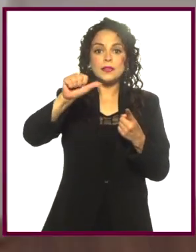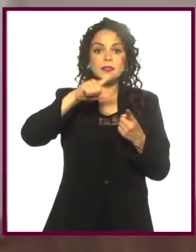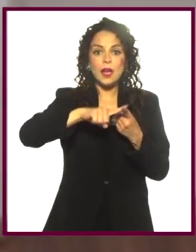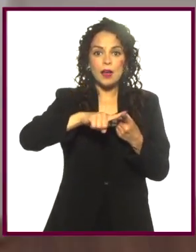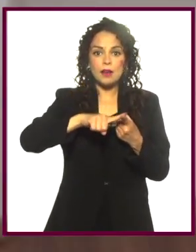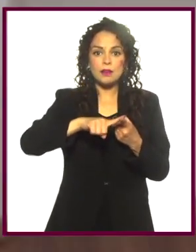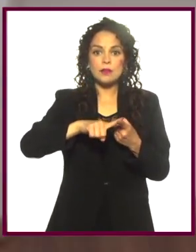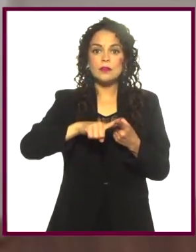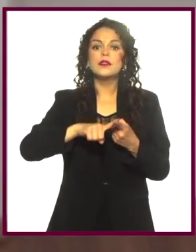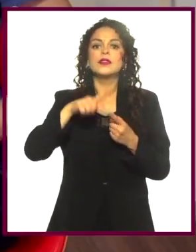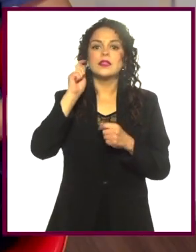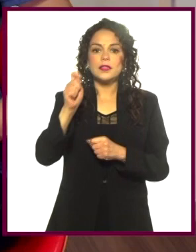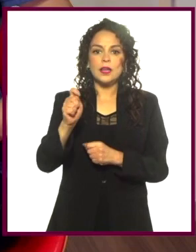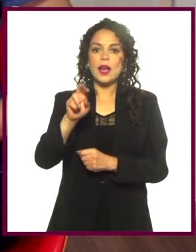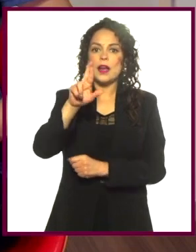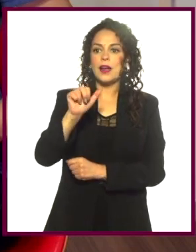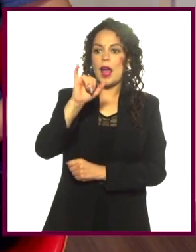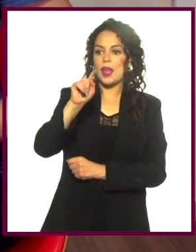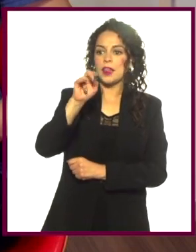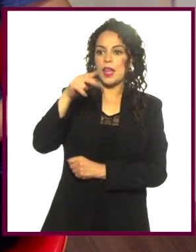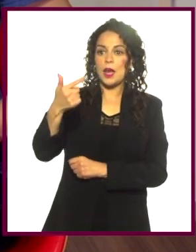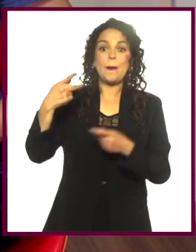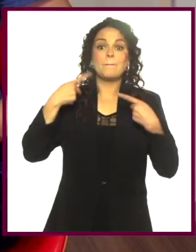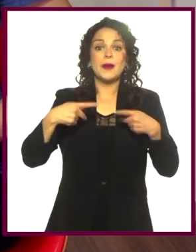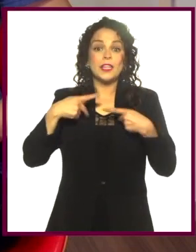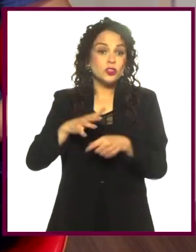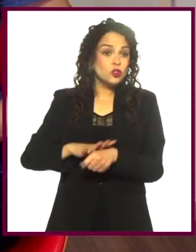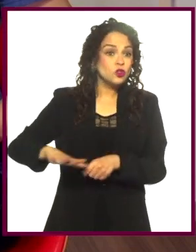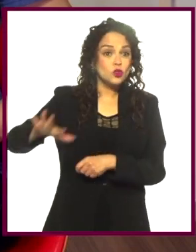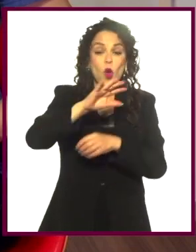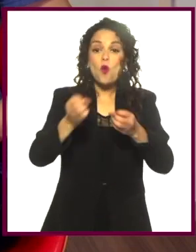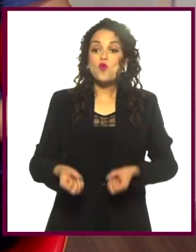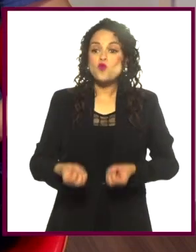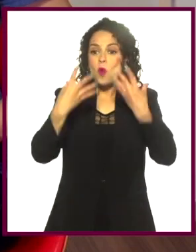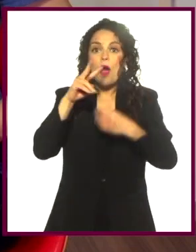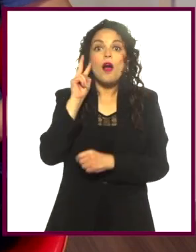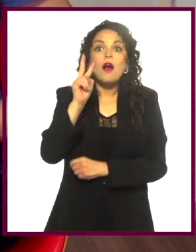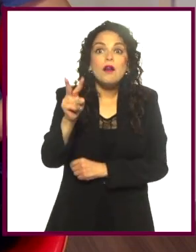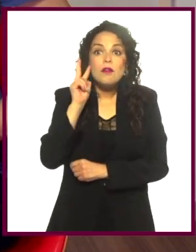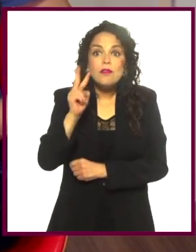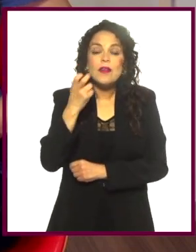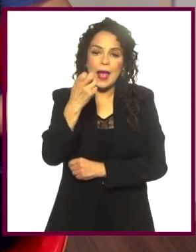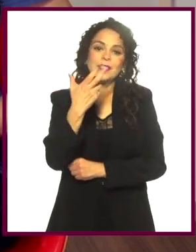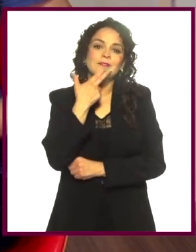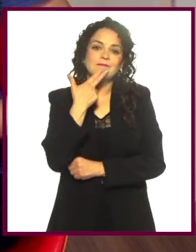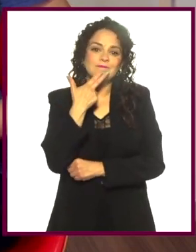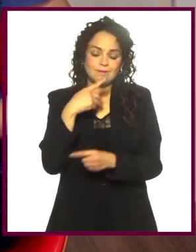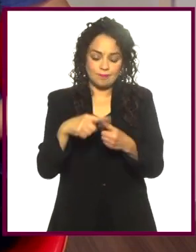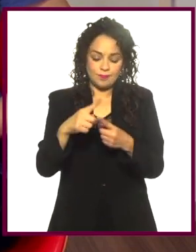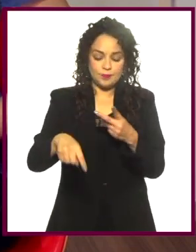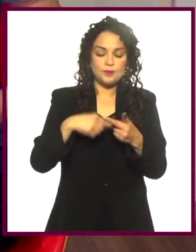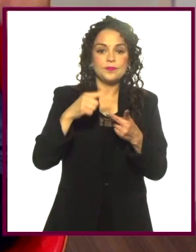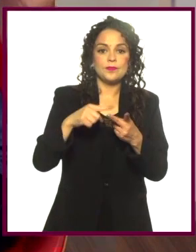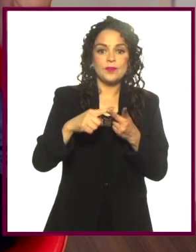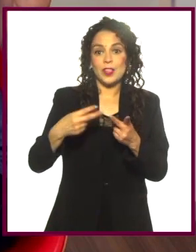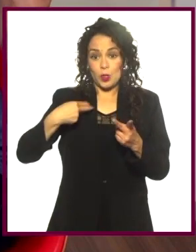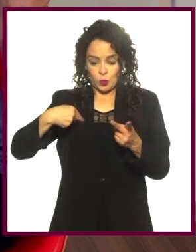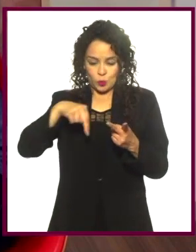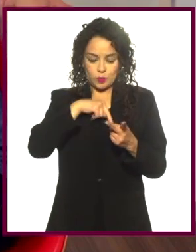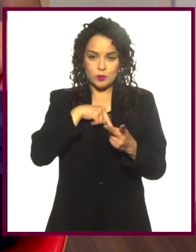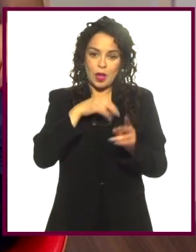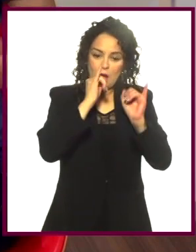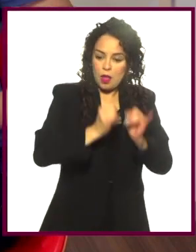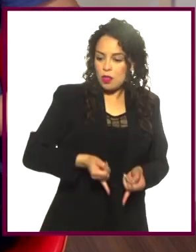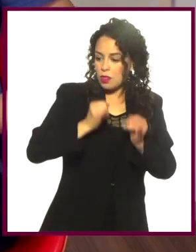los medios cuentan como rating y sirve para saber a cuántas personas se está llegando. La segunda, que somos